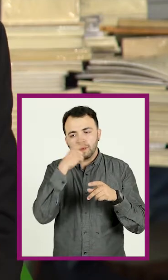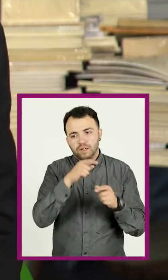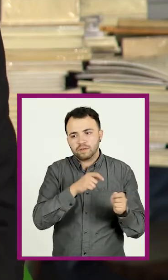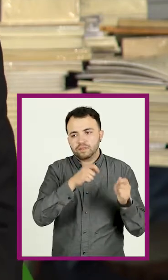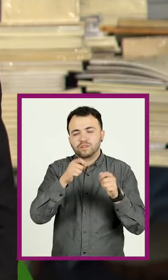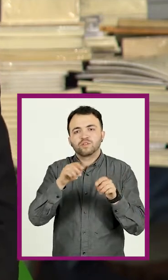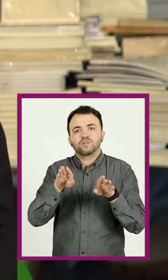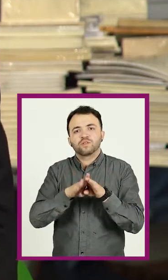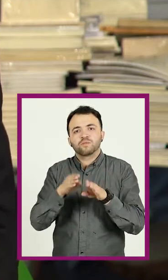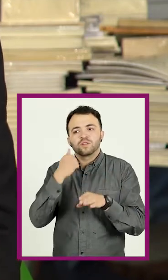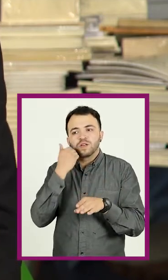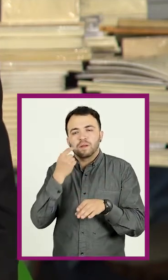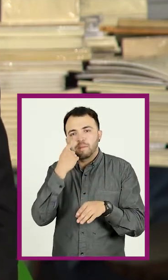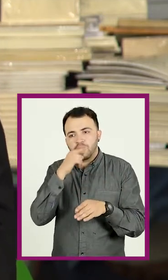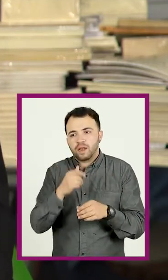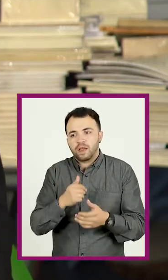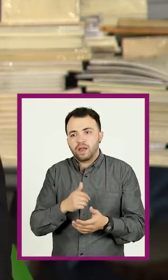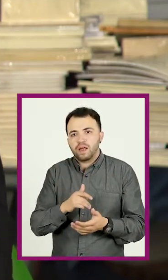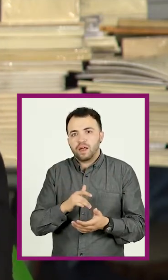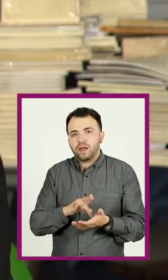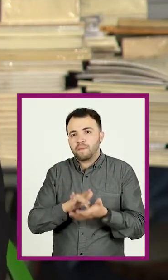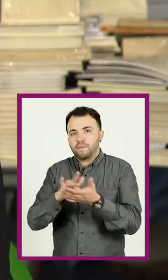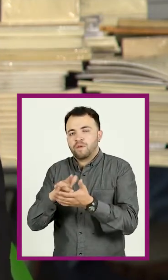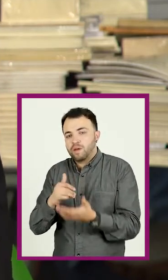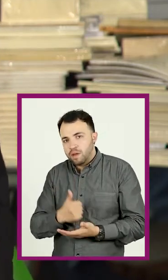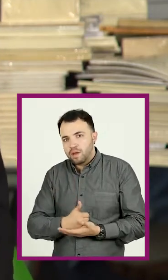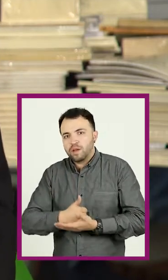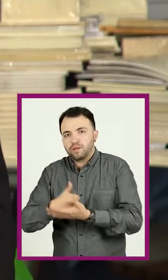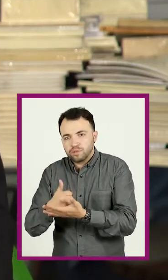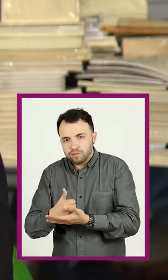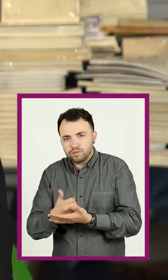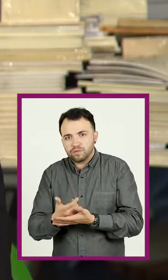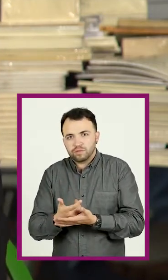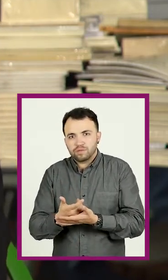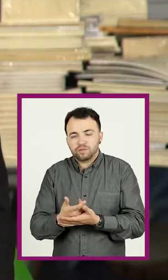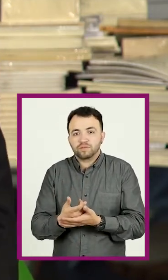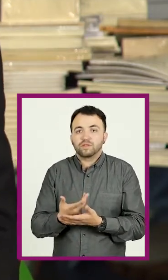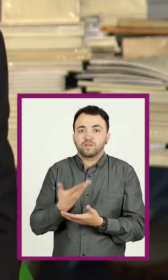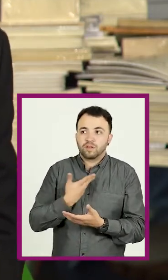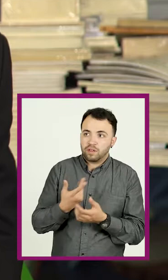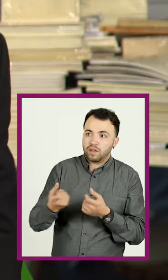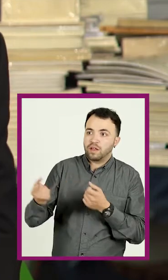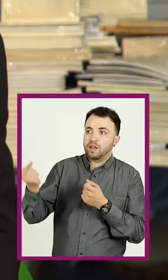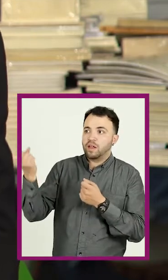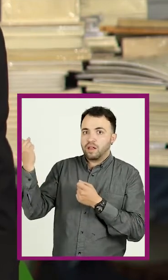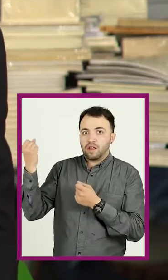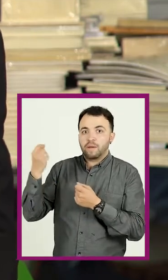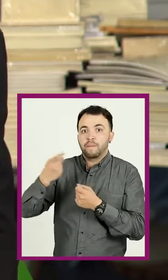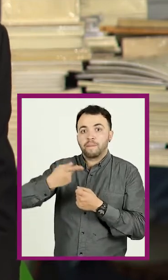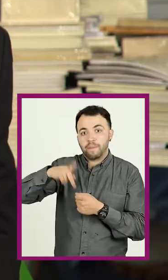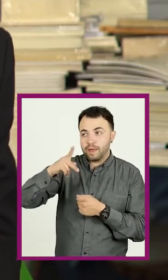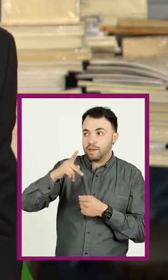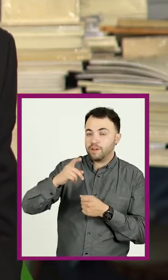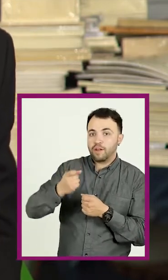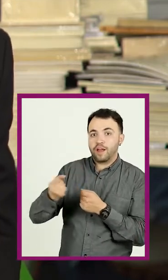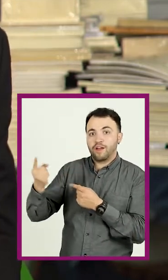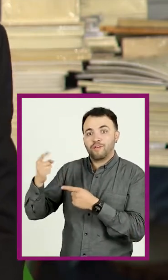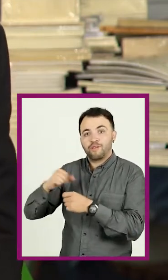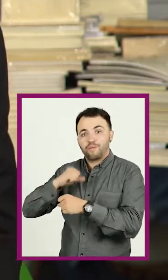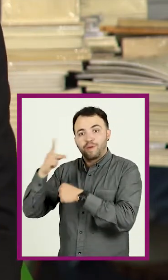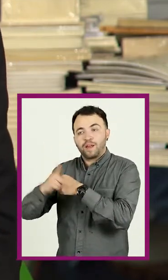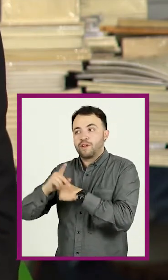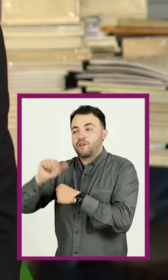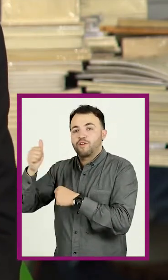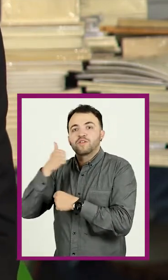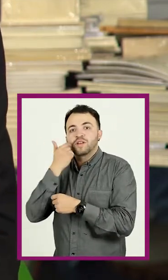embajadores de países con una vocación imperialista harto conocida, ¿verdad?, formaban parte de la